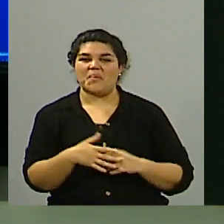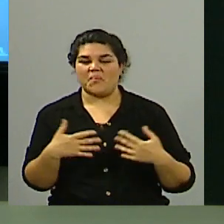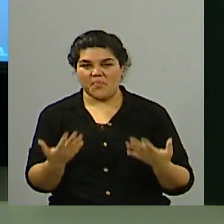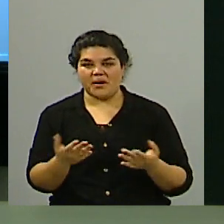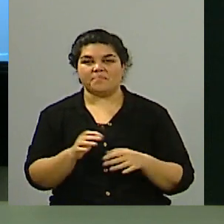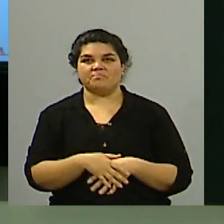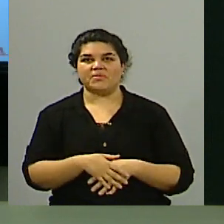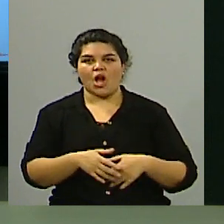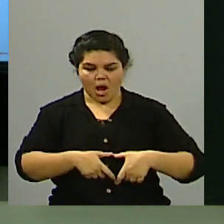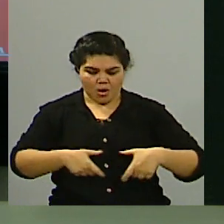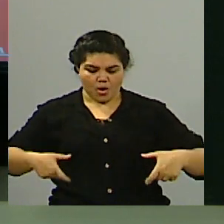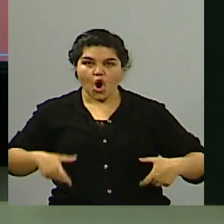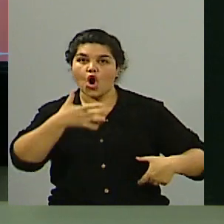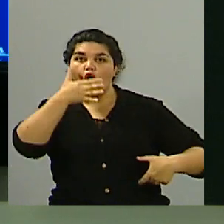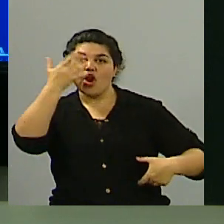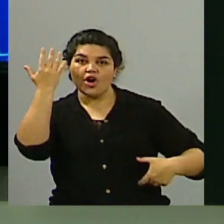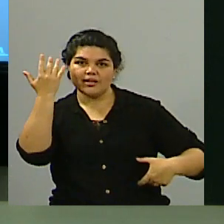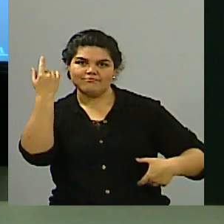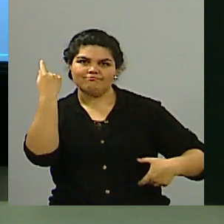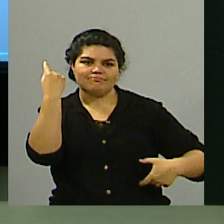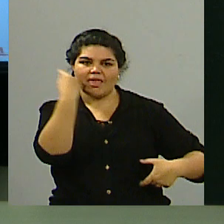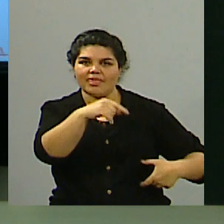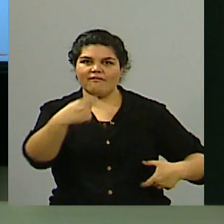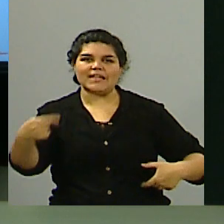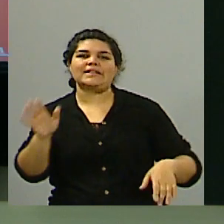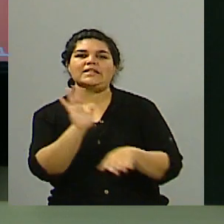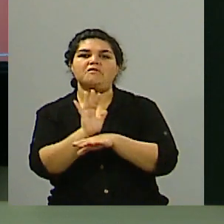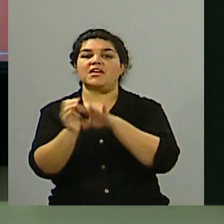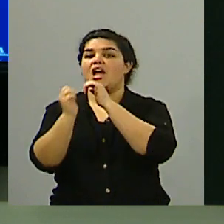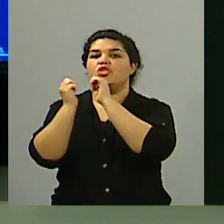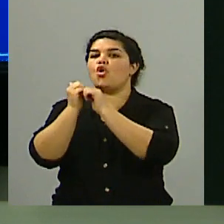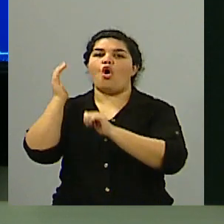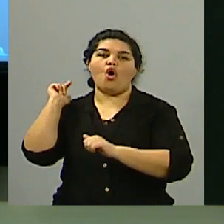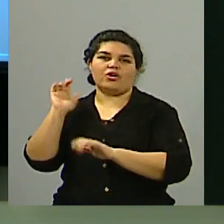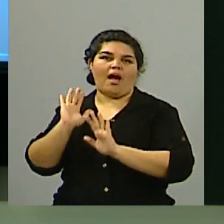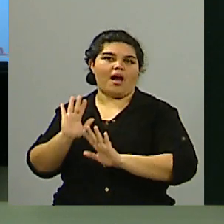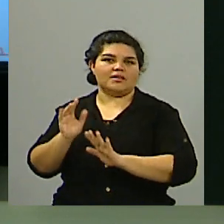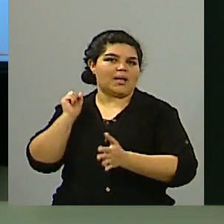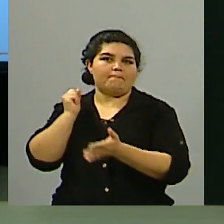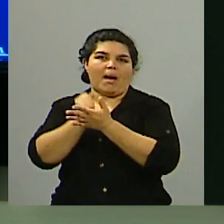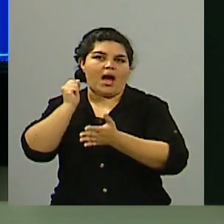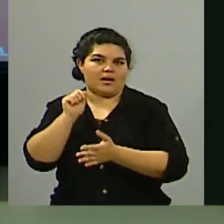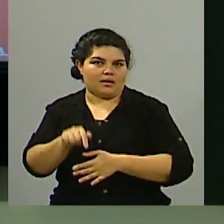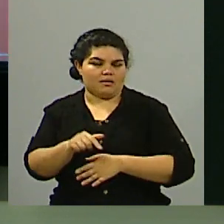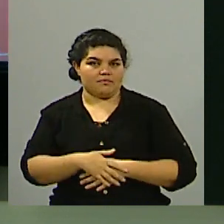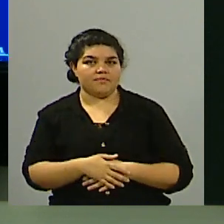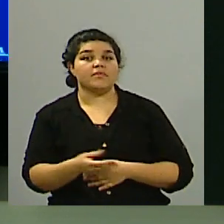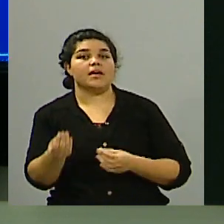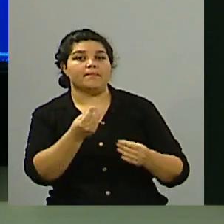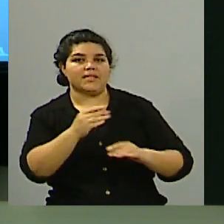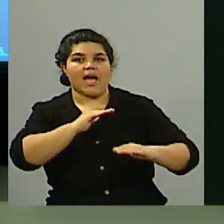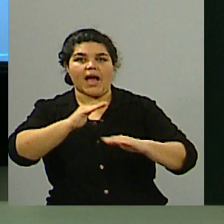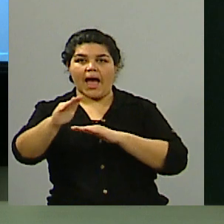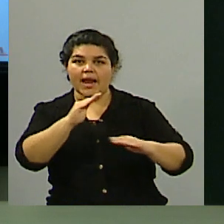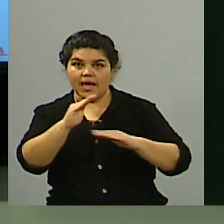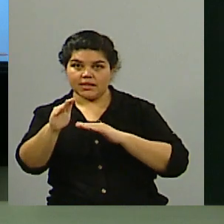Hay toda una historia atrás de los colores. Sí. Te voy a hacer una historia. Al principio karate no tenía